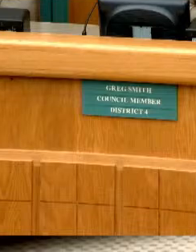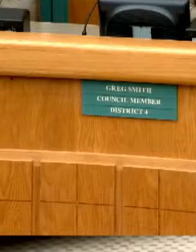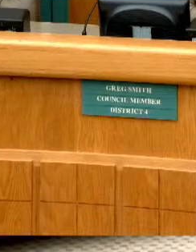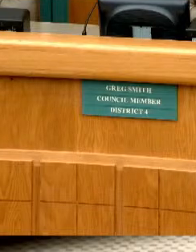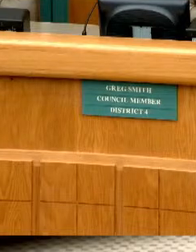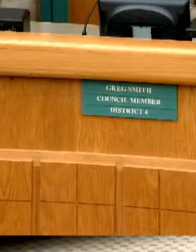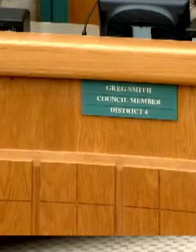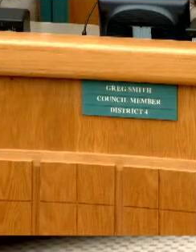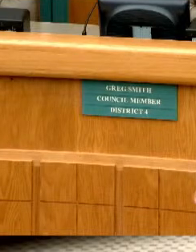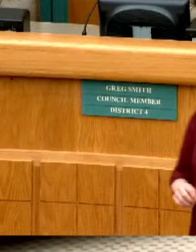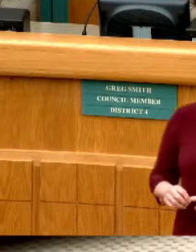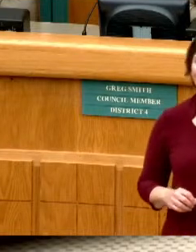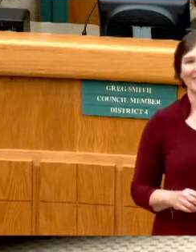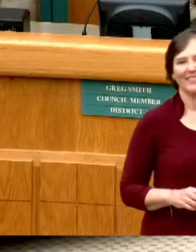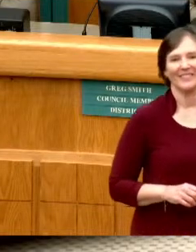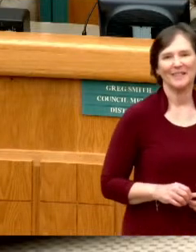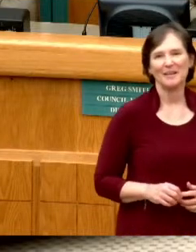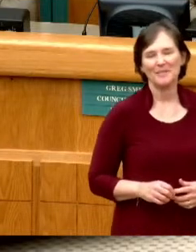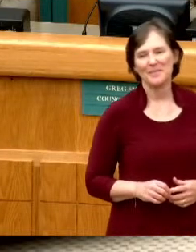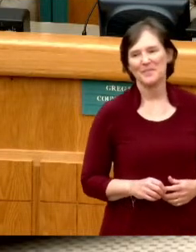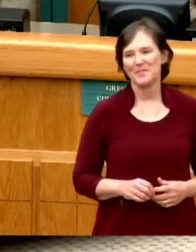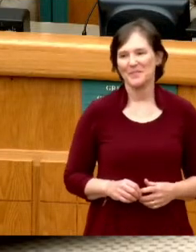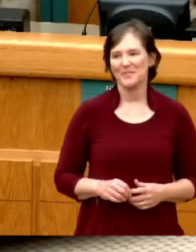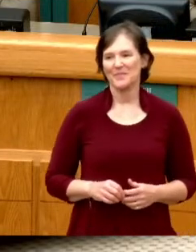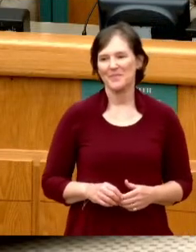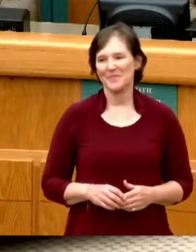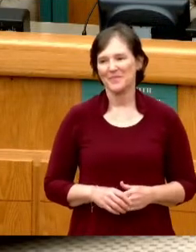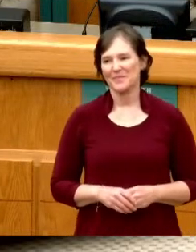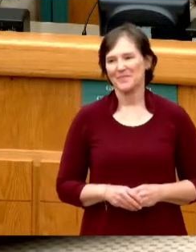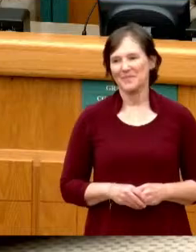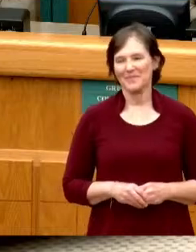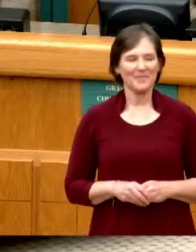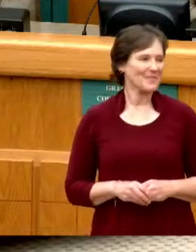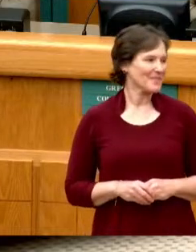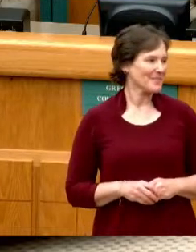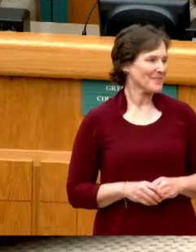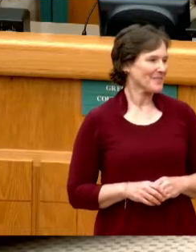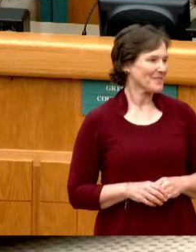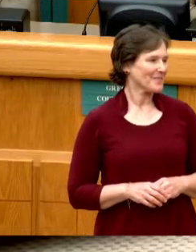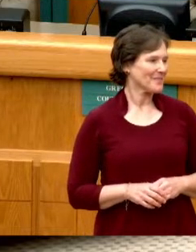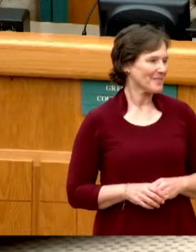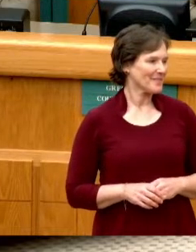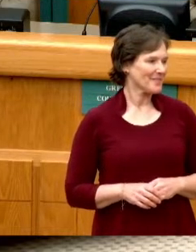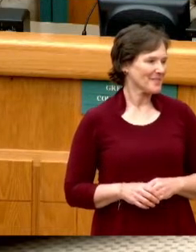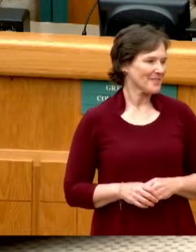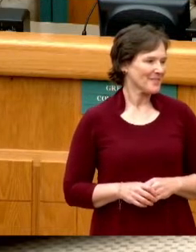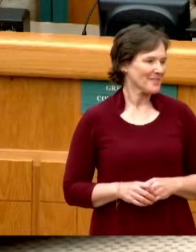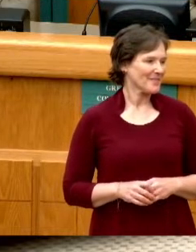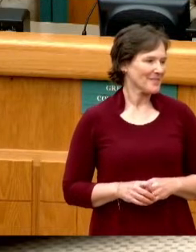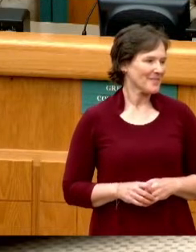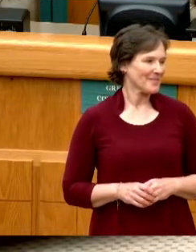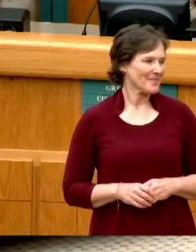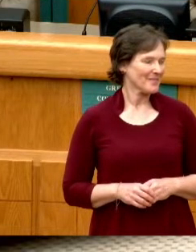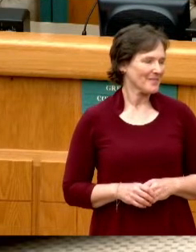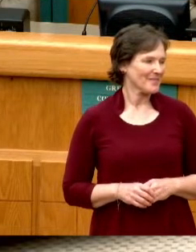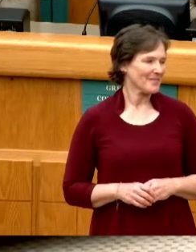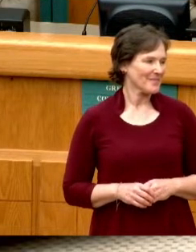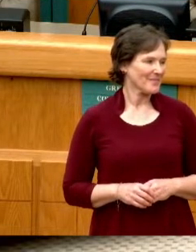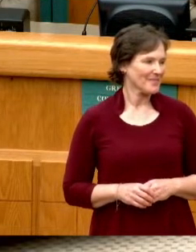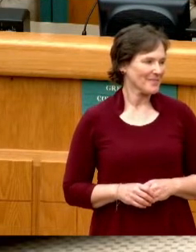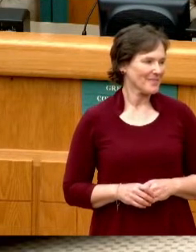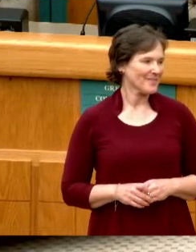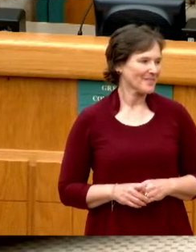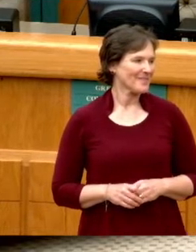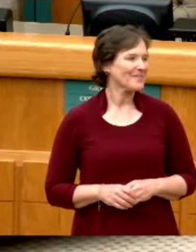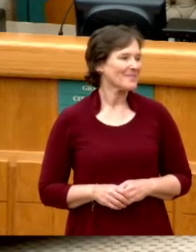tener detalle para esos planes. El Departamento de Bomberos de Corpus Christi tiene un plan para utilizar a sus bomberos capacitados para realizar